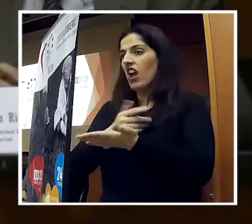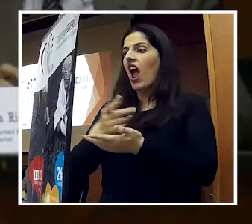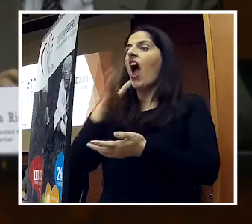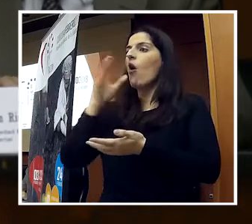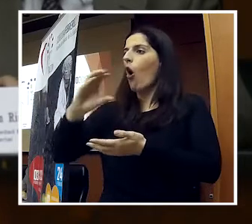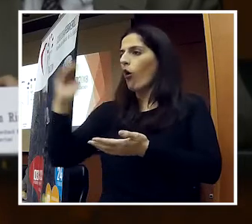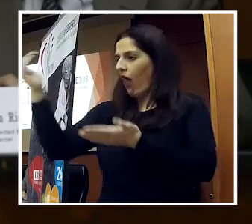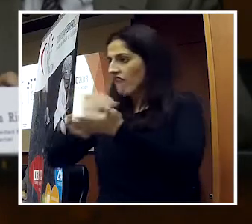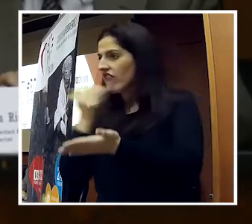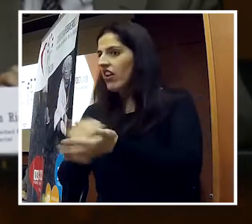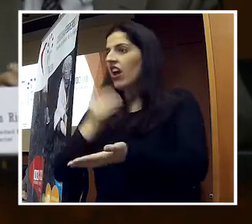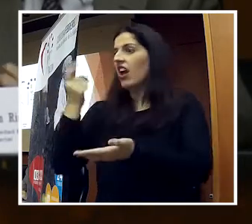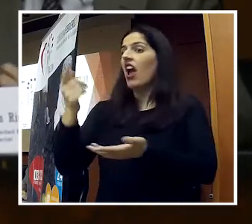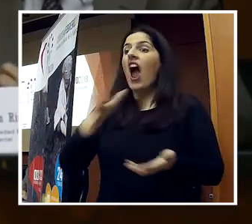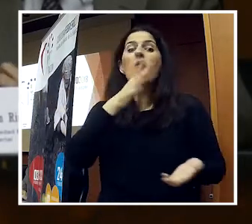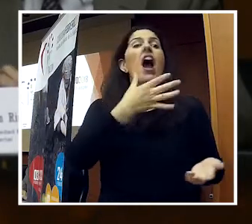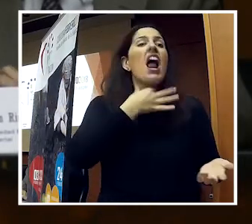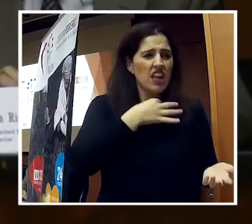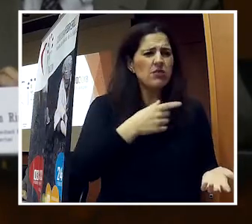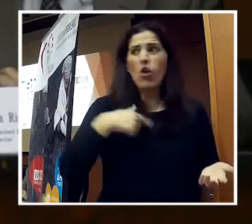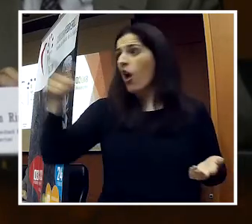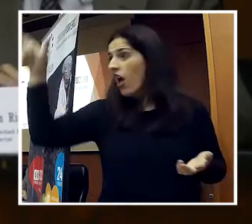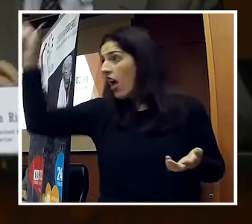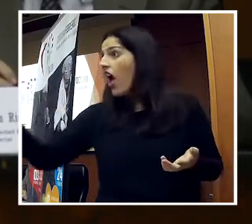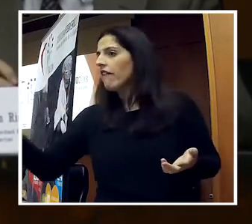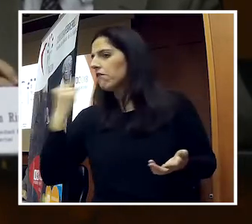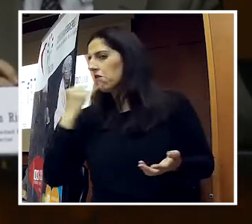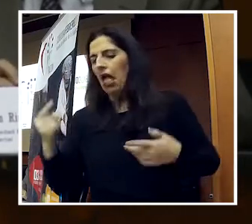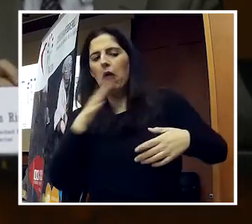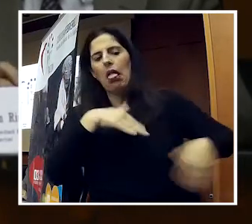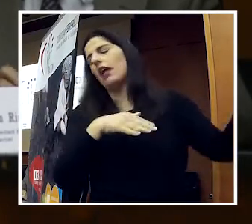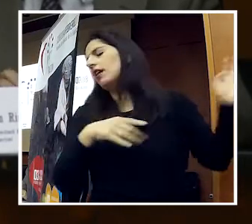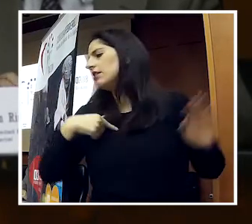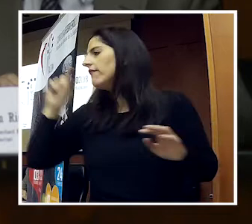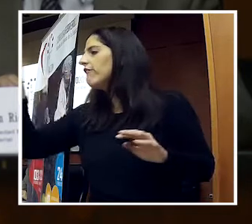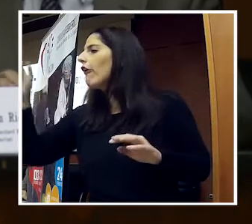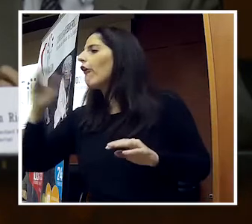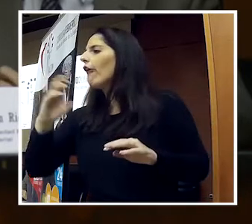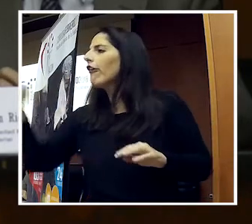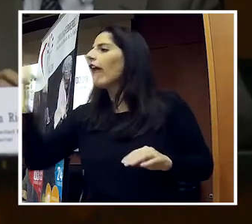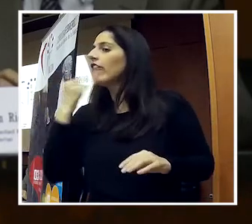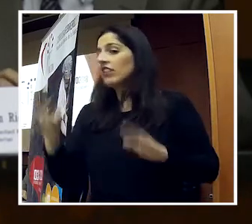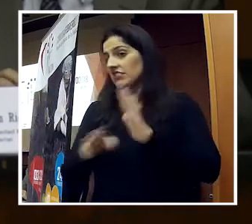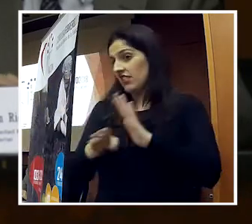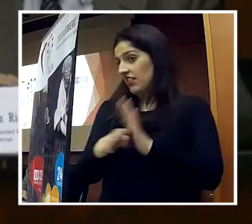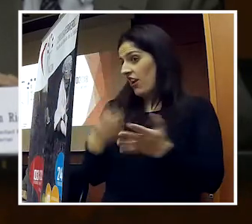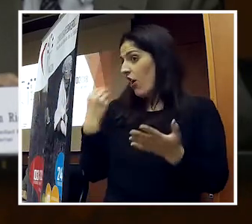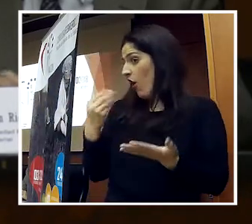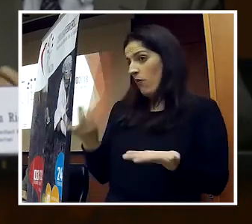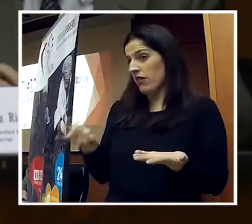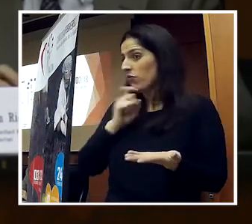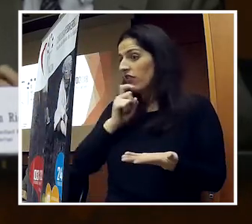y Coca-Cola, aunque el agua sea gratis, a los chavales lo que les gusta la Coca-Cola y van a seguir tomando Coca-Cola. El que en vez de 3